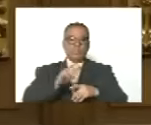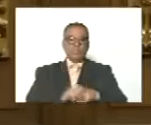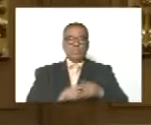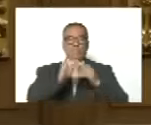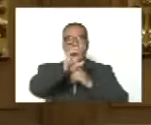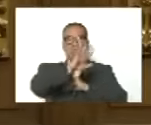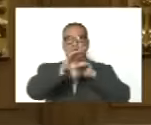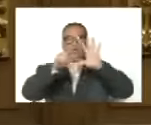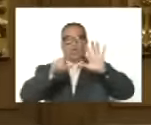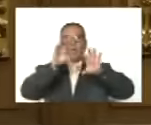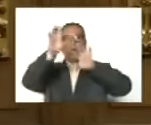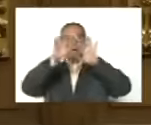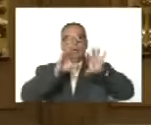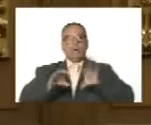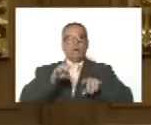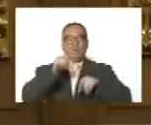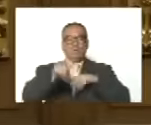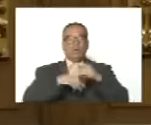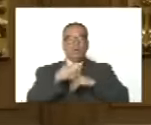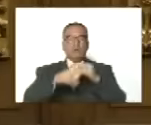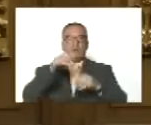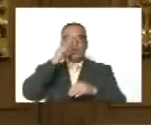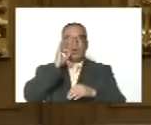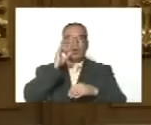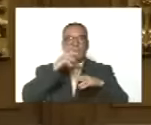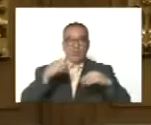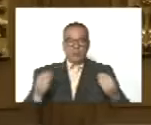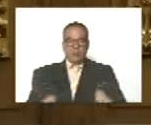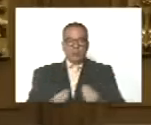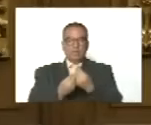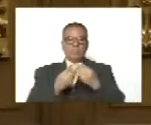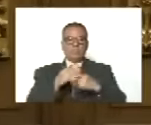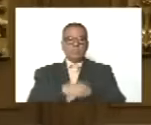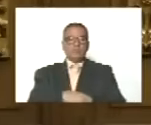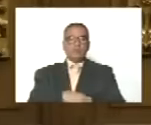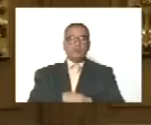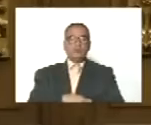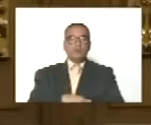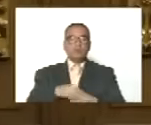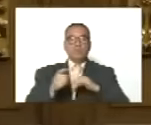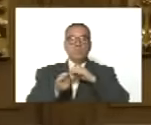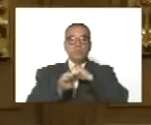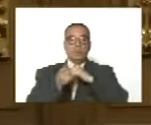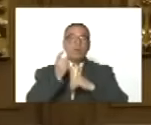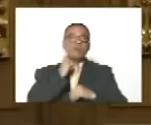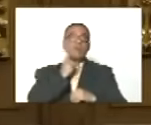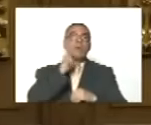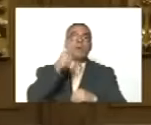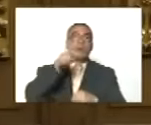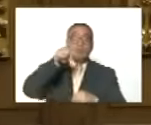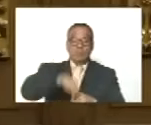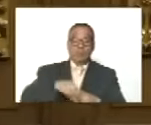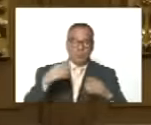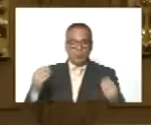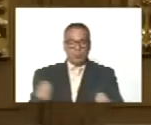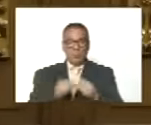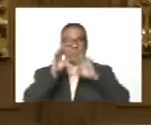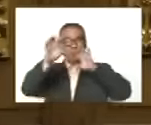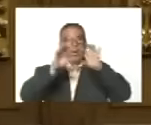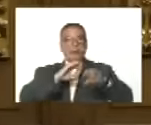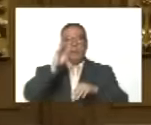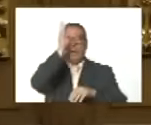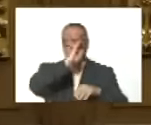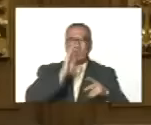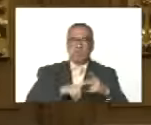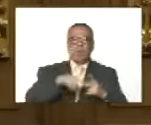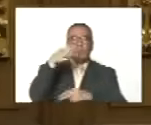56 países, es el rubro café, y acompañado del cacao. Ya demostrado en países como